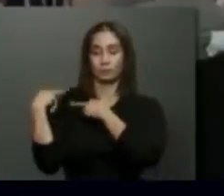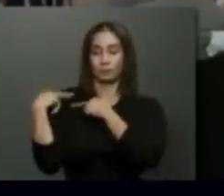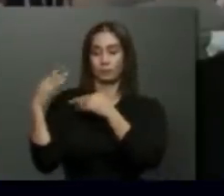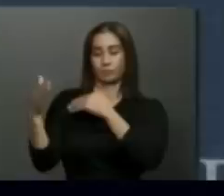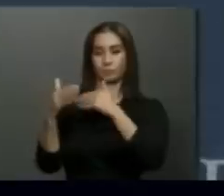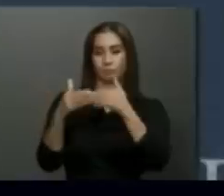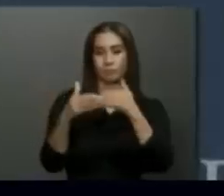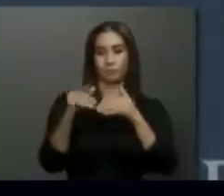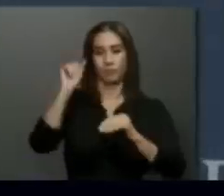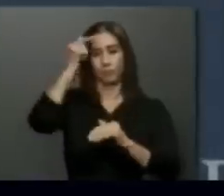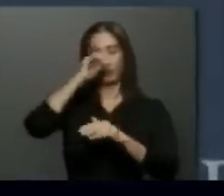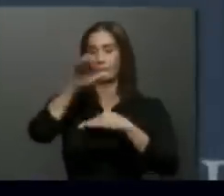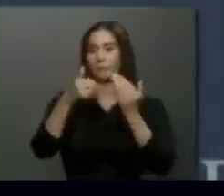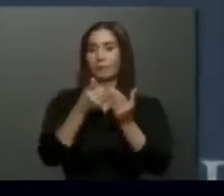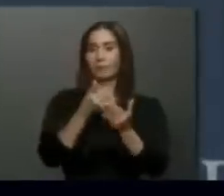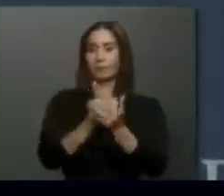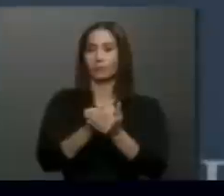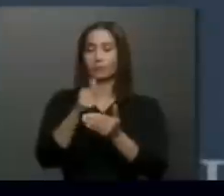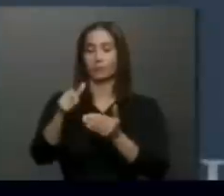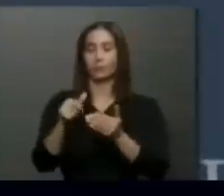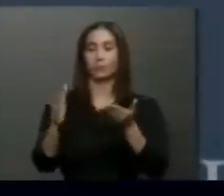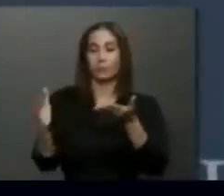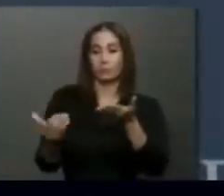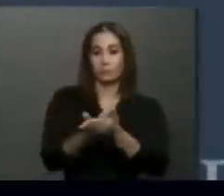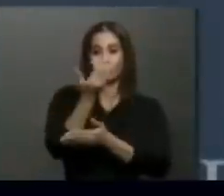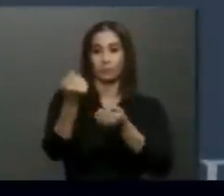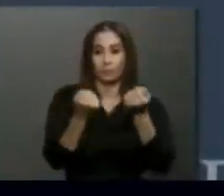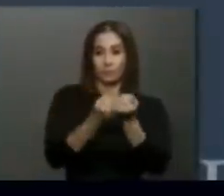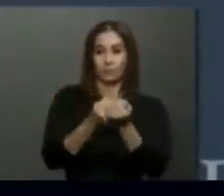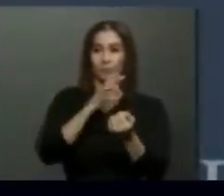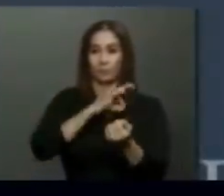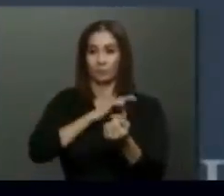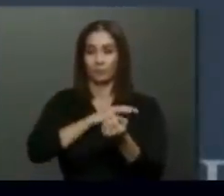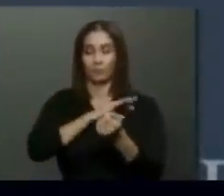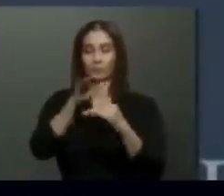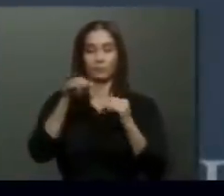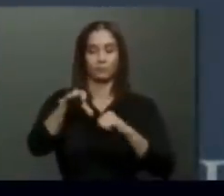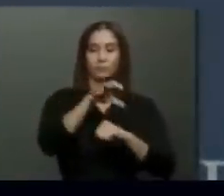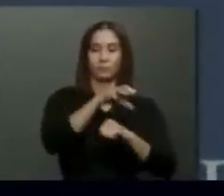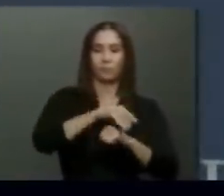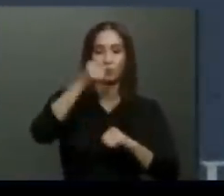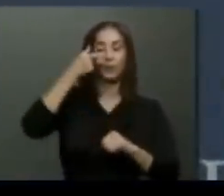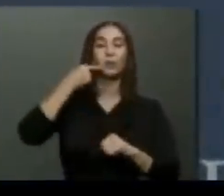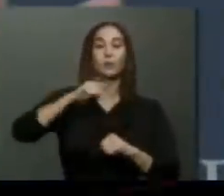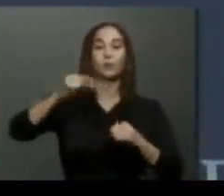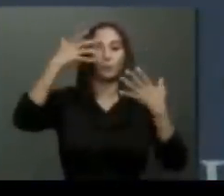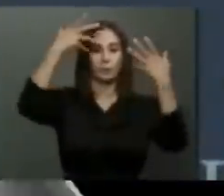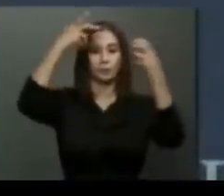todo el país. Este es un nuevo subsidio que lo vamos a llevar prácticamente a todo el país por orden del presidente de la